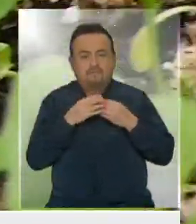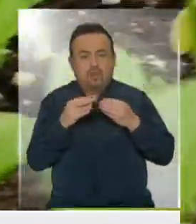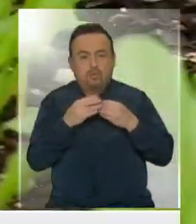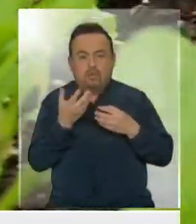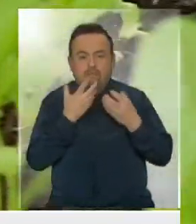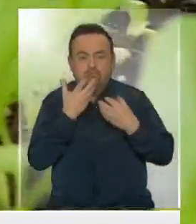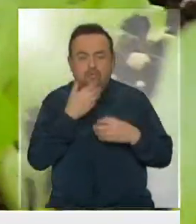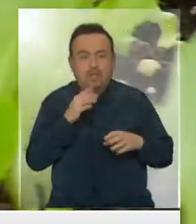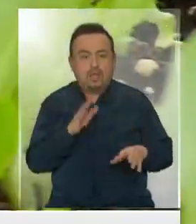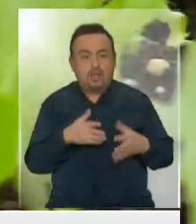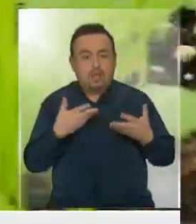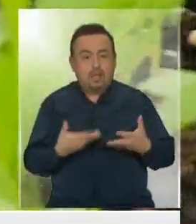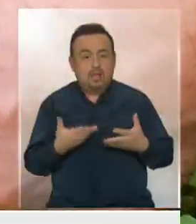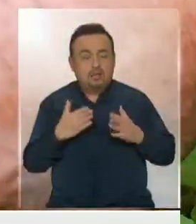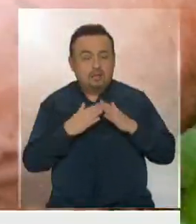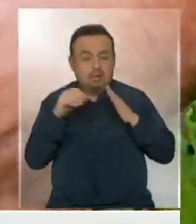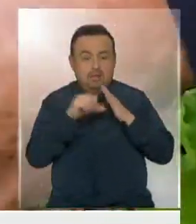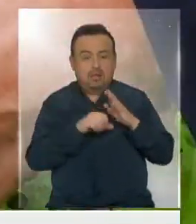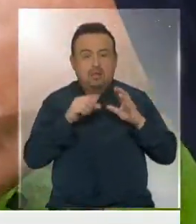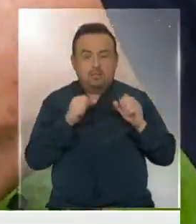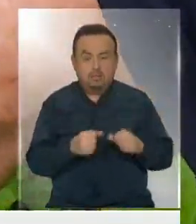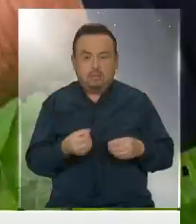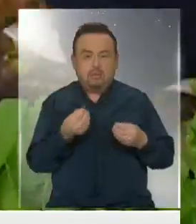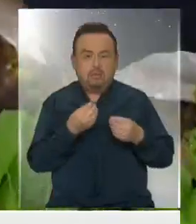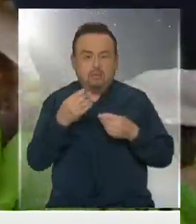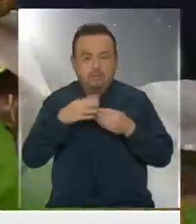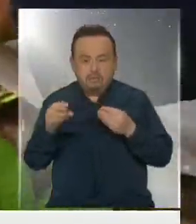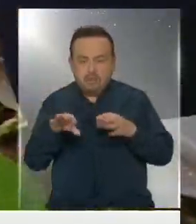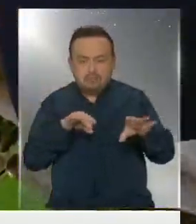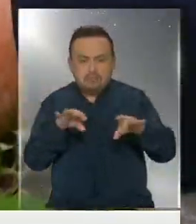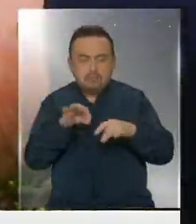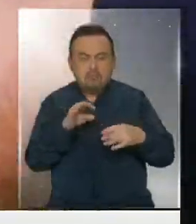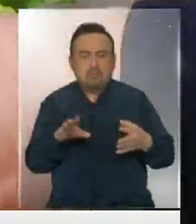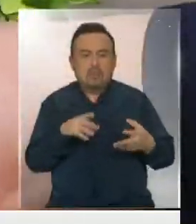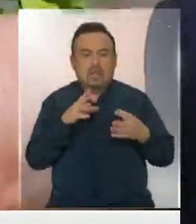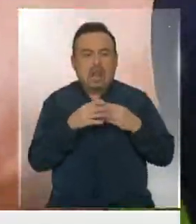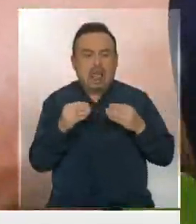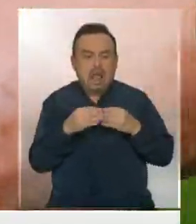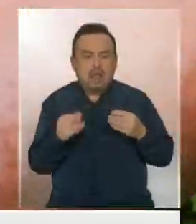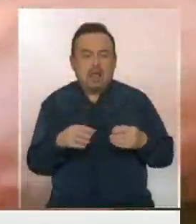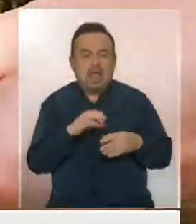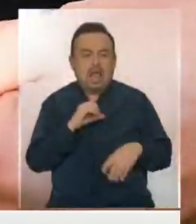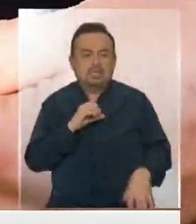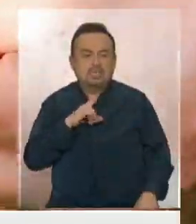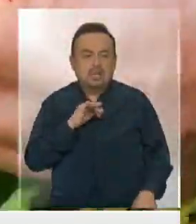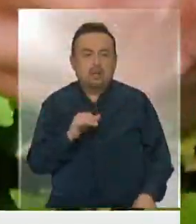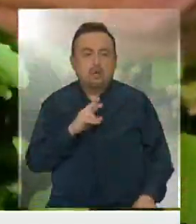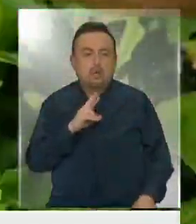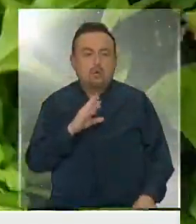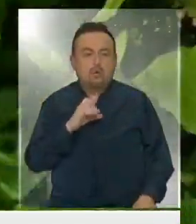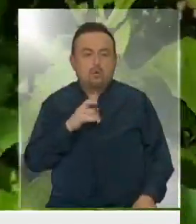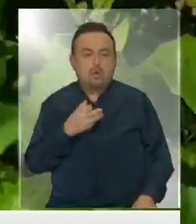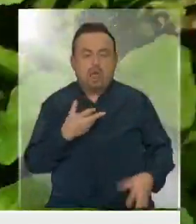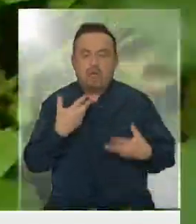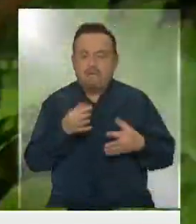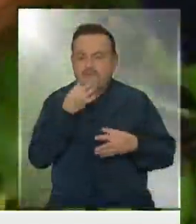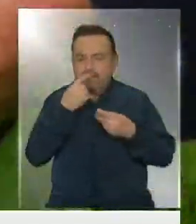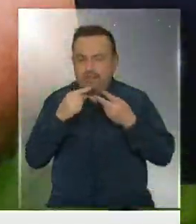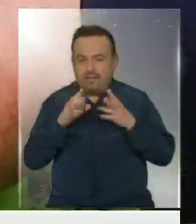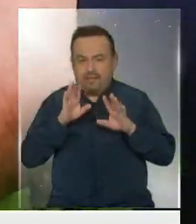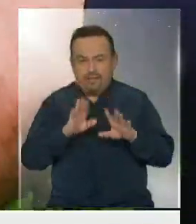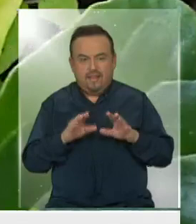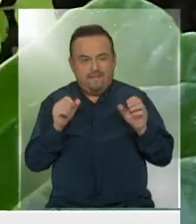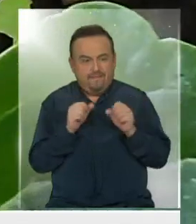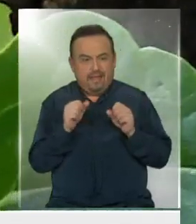y frutas. Hoy con la cuarentena ha podido cultivar aún más su huerto. Lechugas, acelga, rúcula y otras especies verdes propias